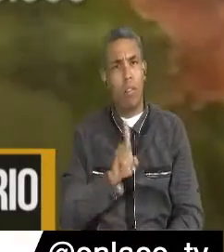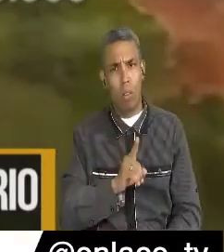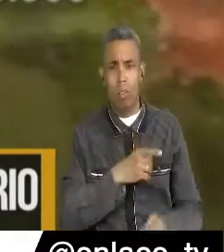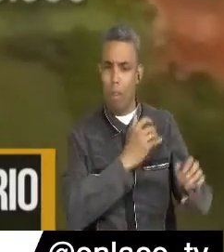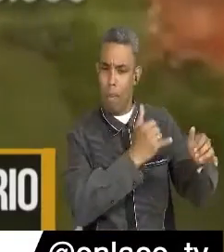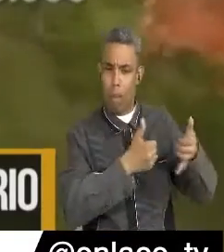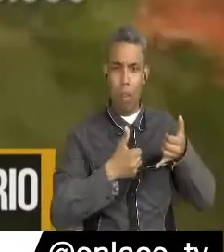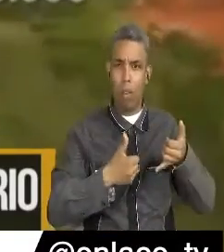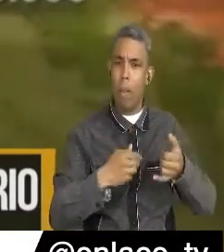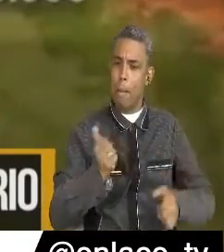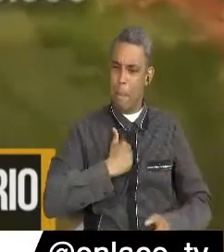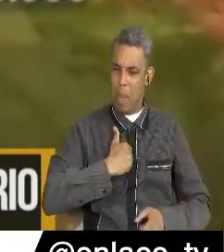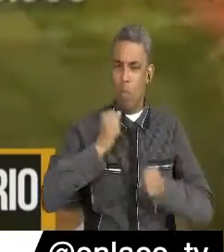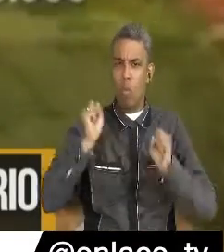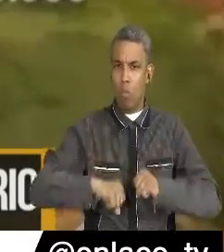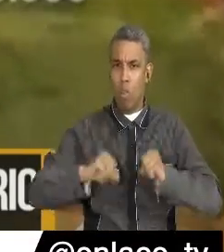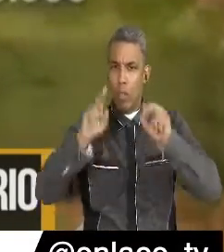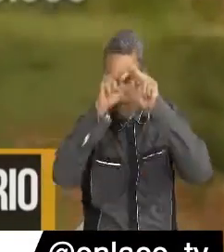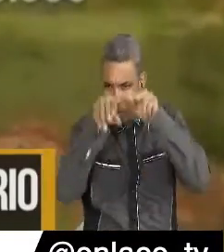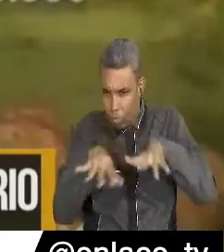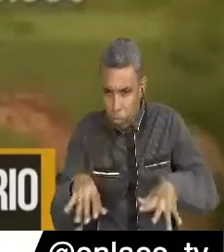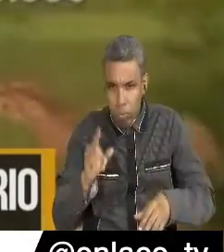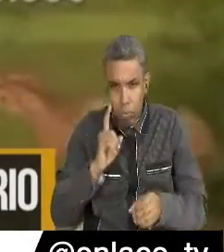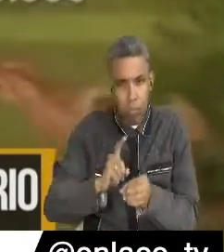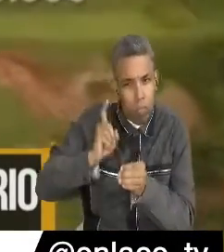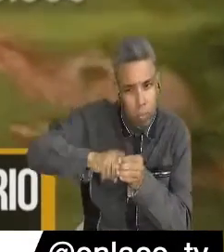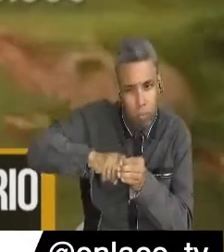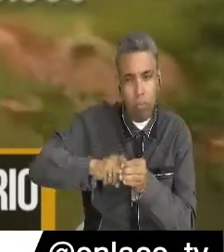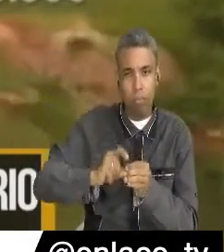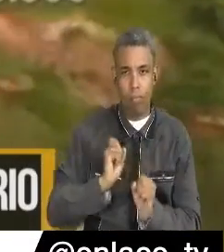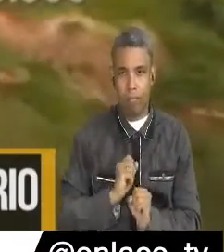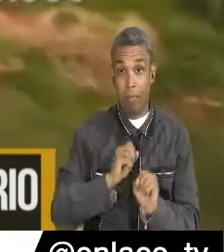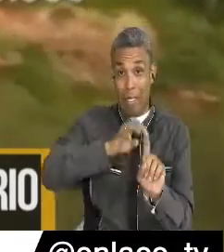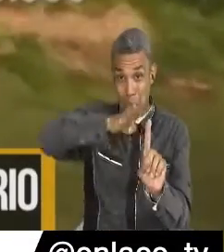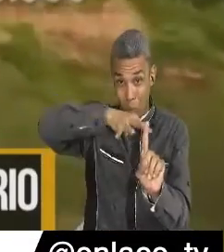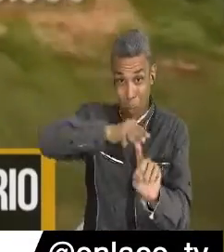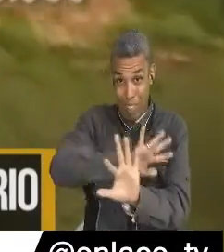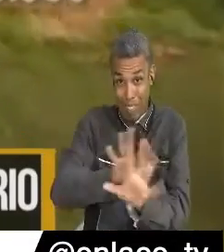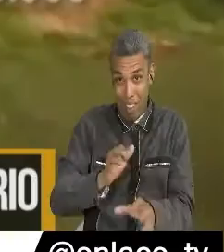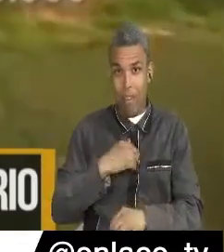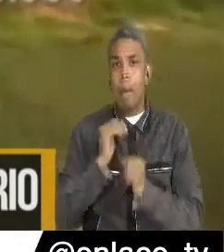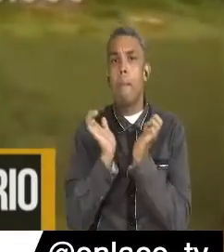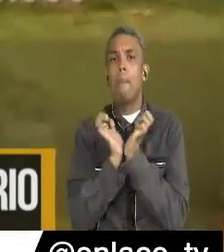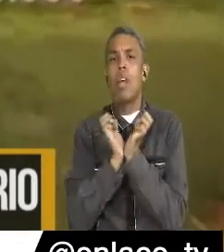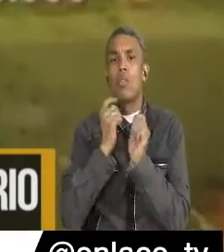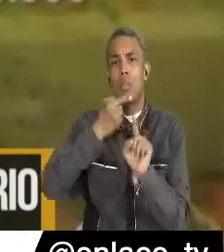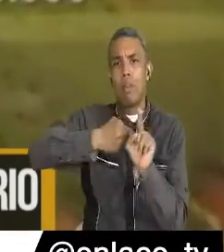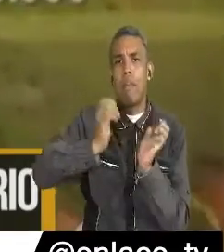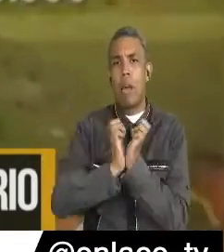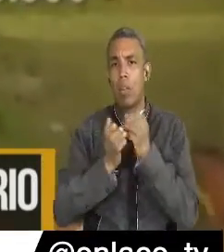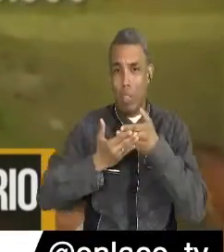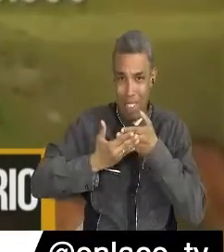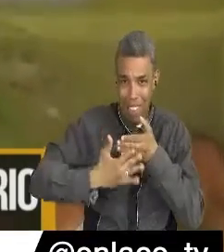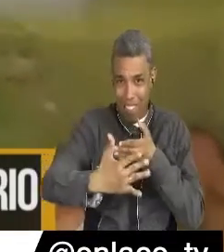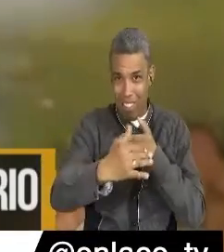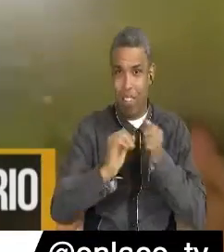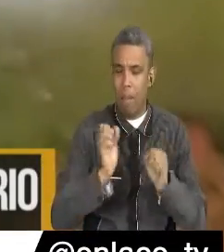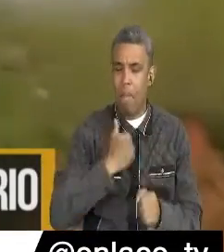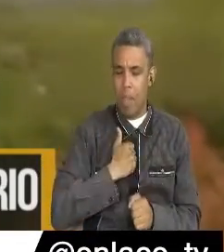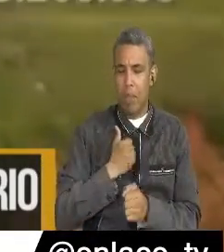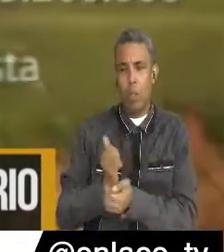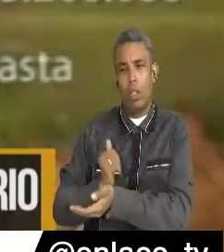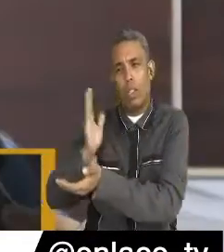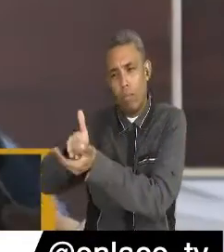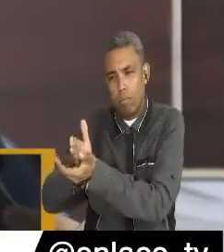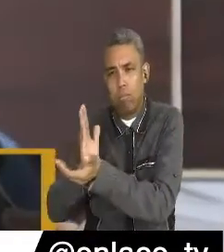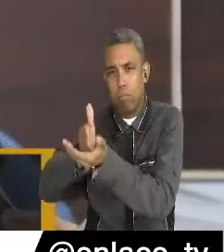estaremos haciendo los cara a cara, los puerta a puerta, porque queremos que nadie se quede sin esa postulación. Y eso es un proyecto